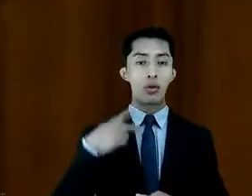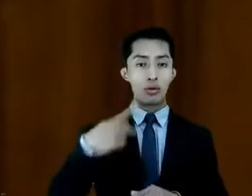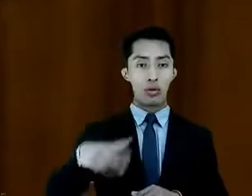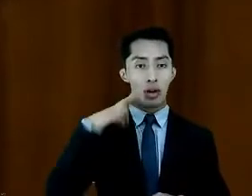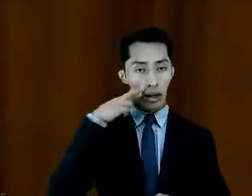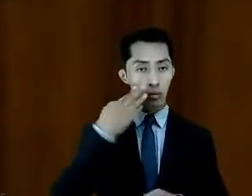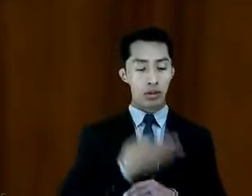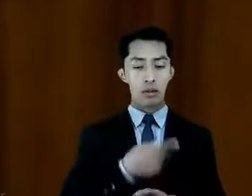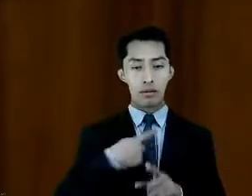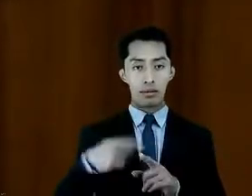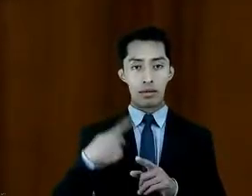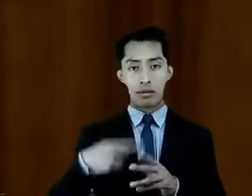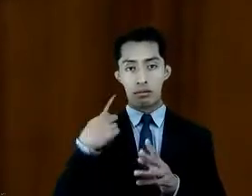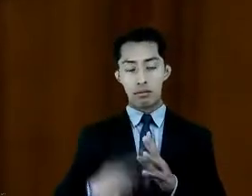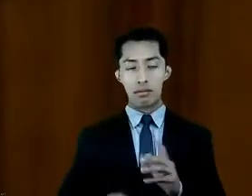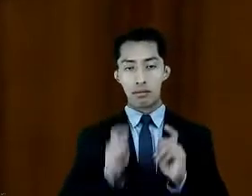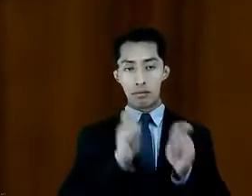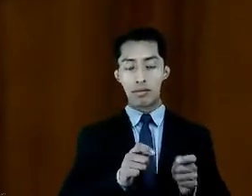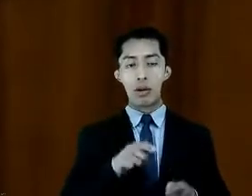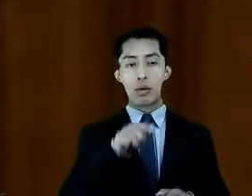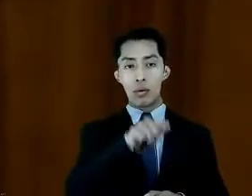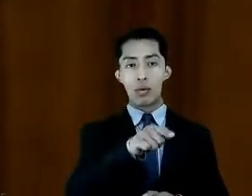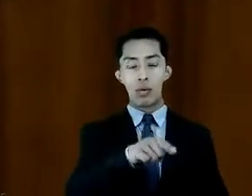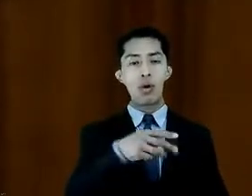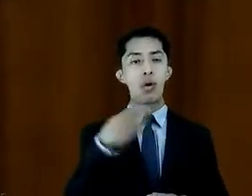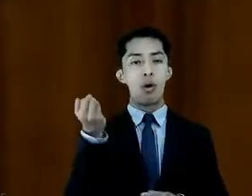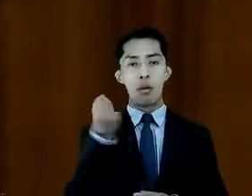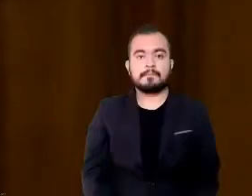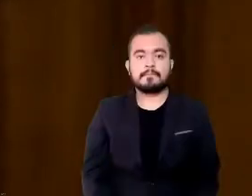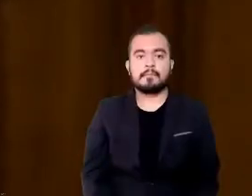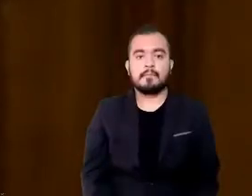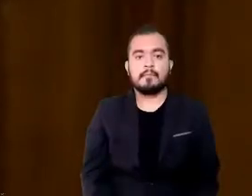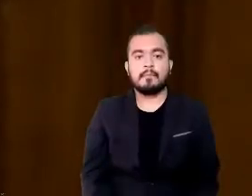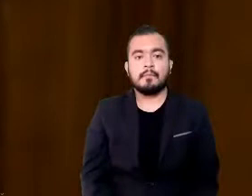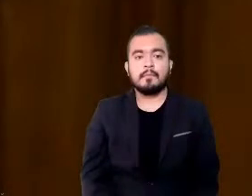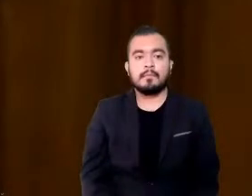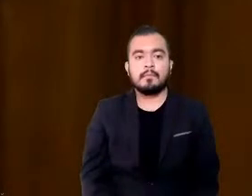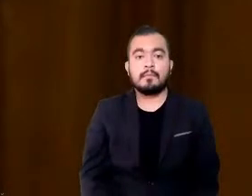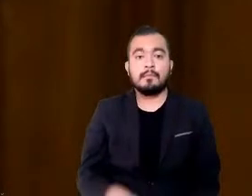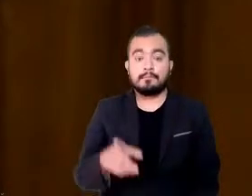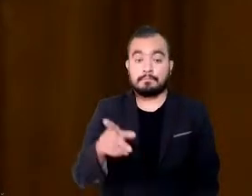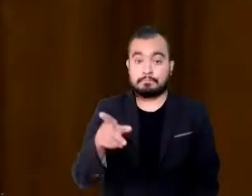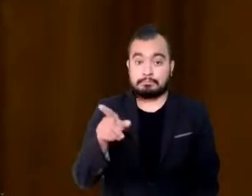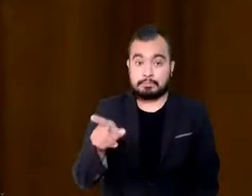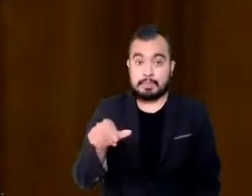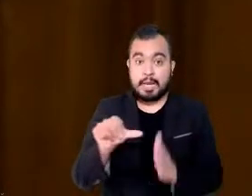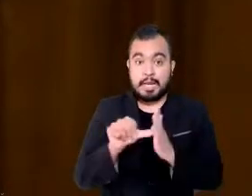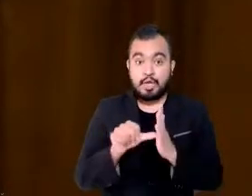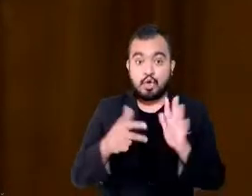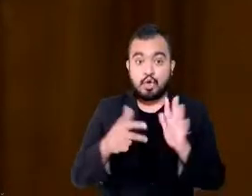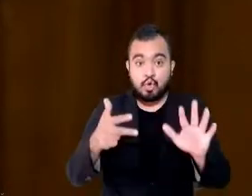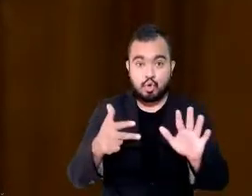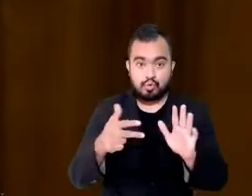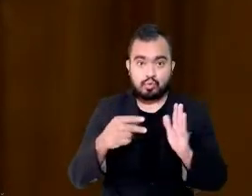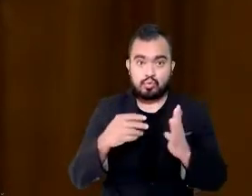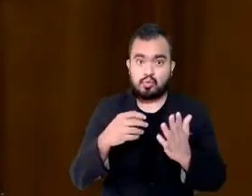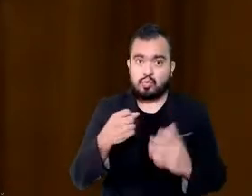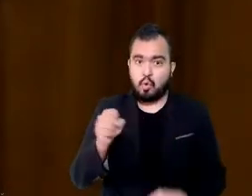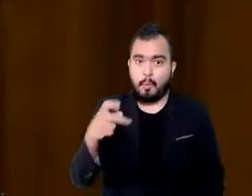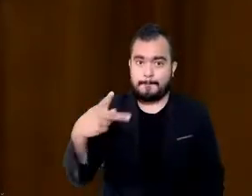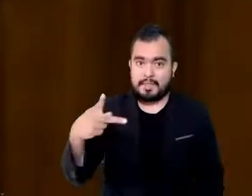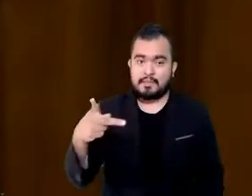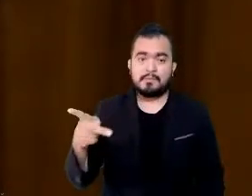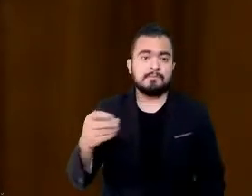sus competencias tienen como obligación capacitar a su personal y procurar fomentar